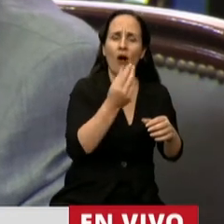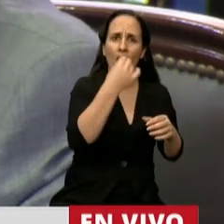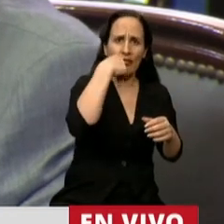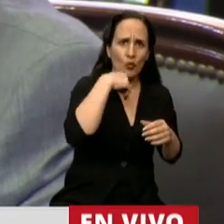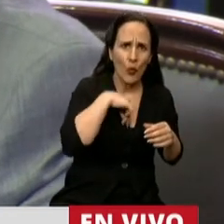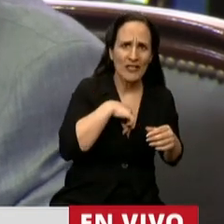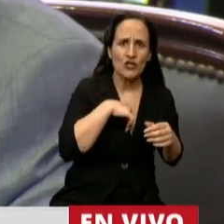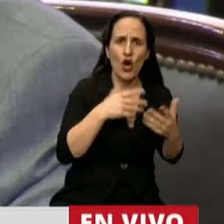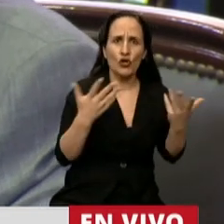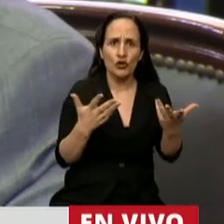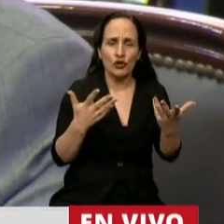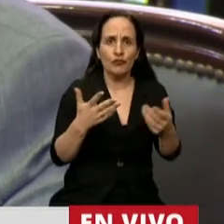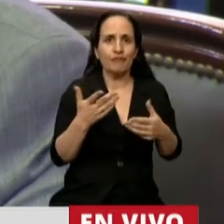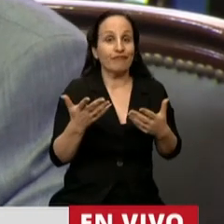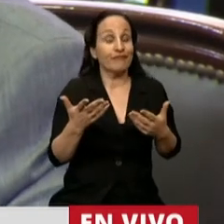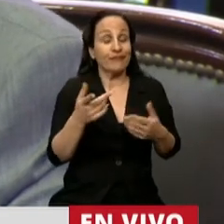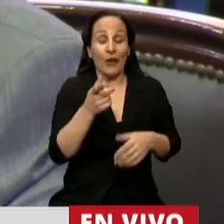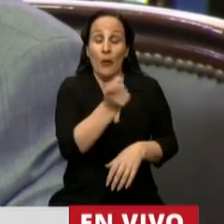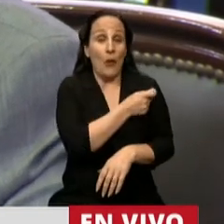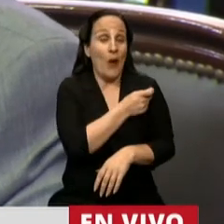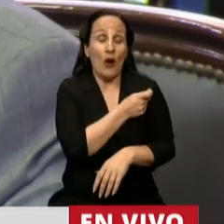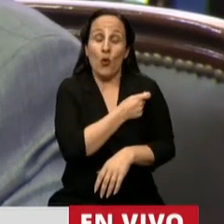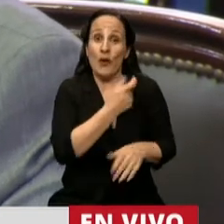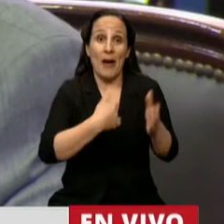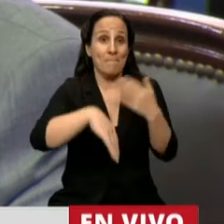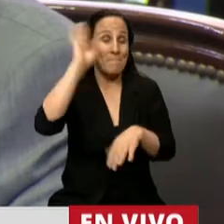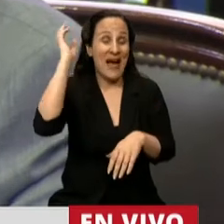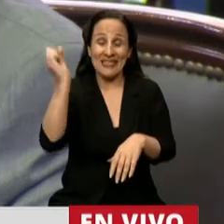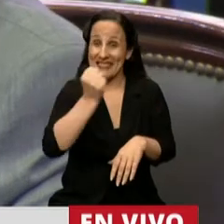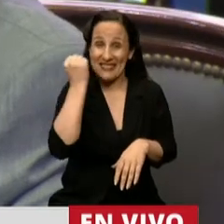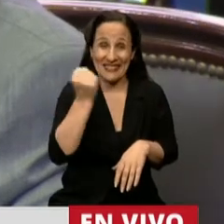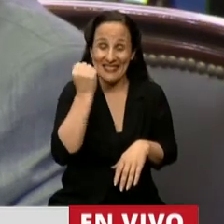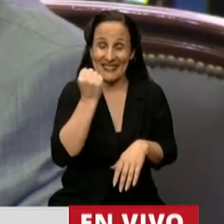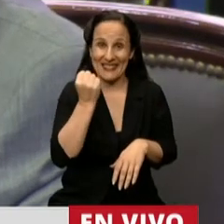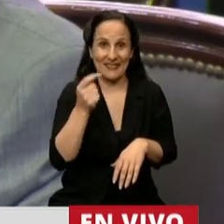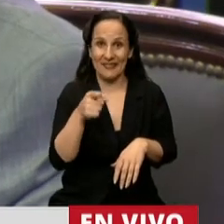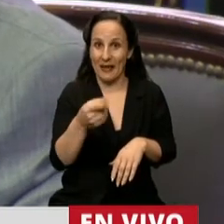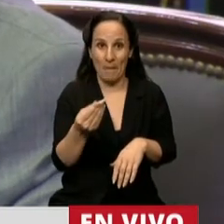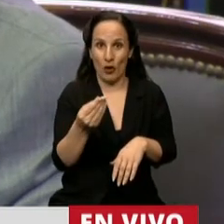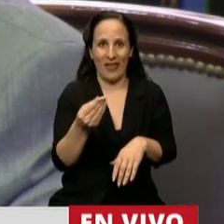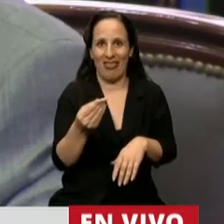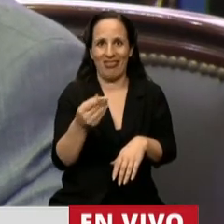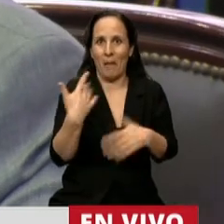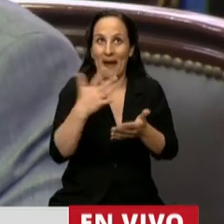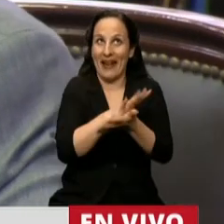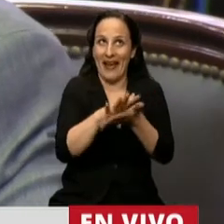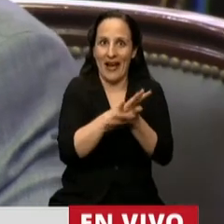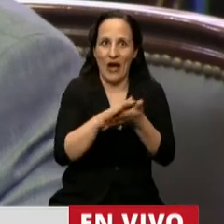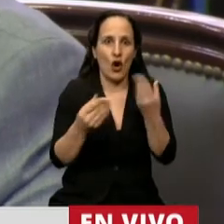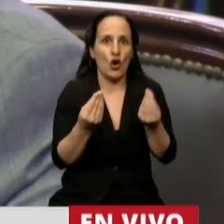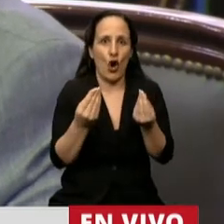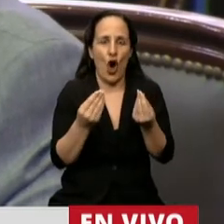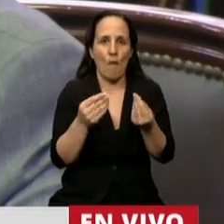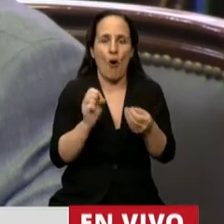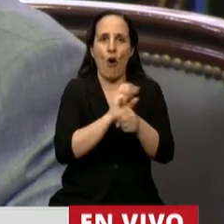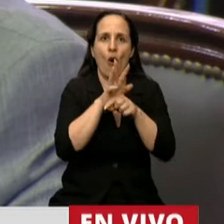Por lo tanto, evidentemente es la vacuna la única expectativa, la única esperanza que tenemos por delante para pensar en cómo